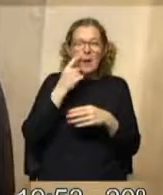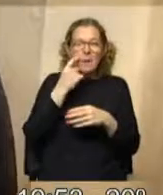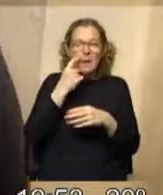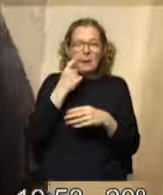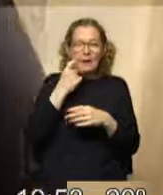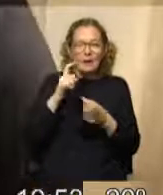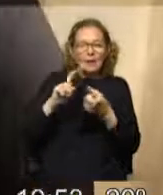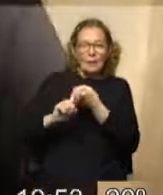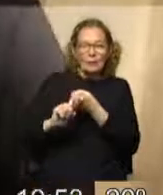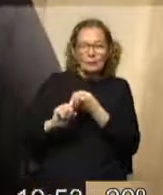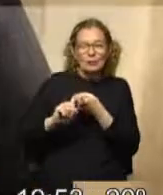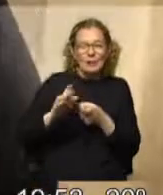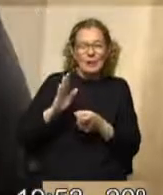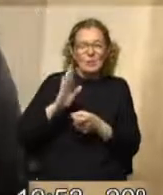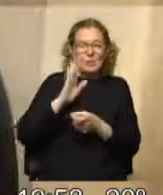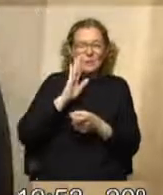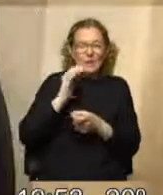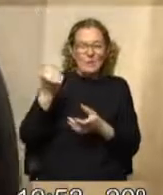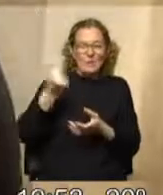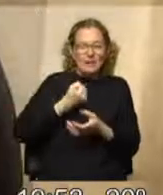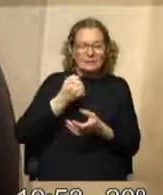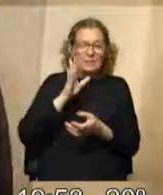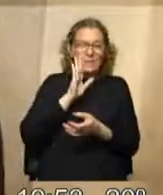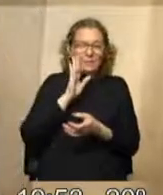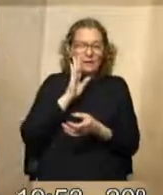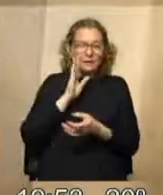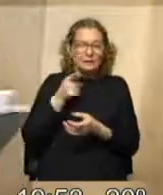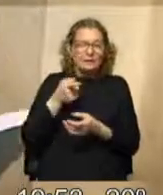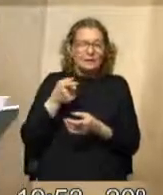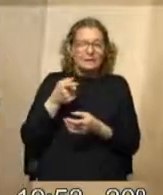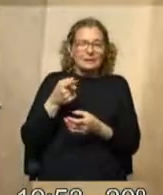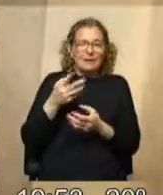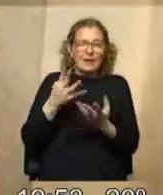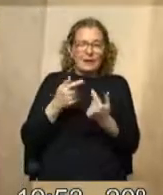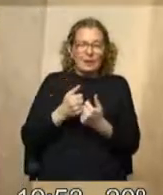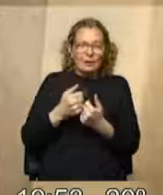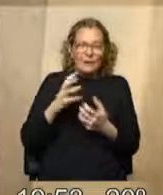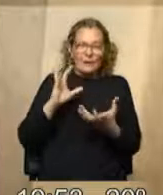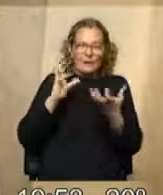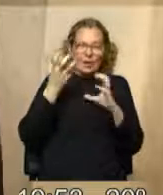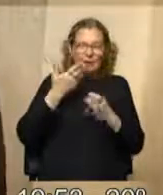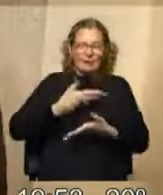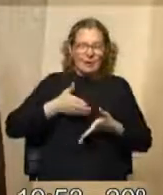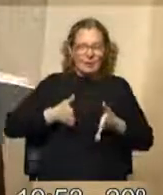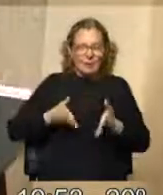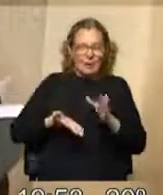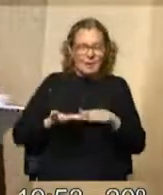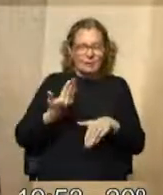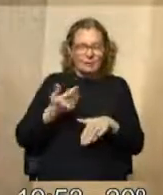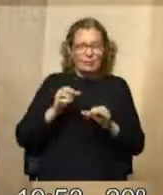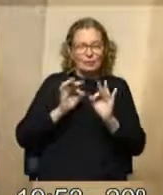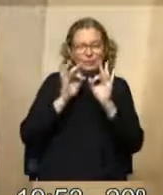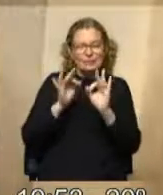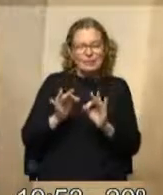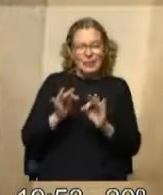o la pareja de su madre, nada menos que asesina a su madre, que es una de las formas más extremas de violencia de género. Cuando nosotros llegamos